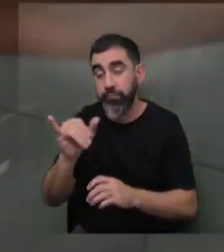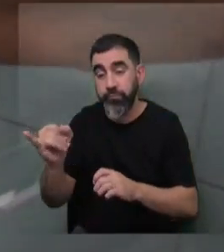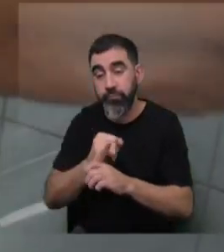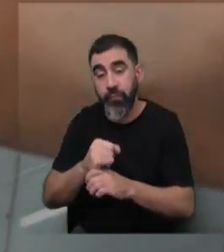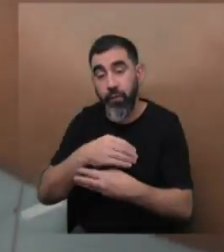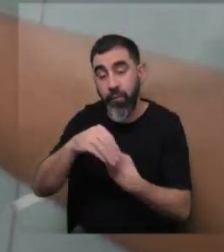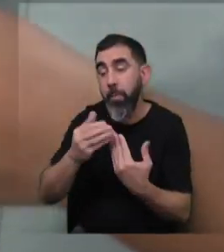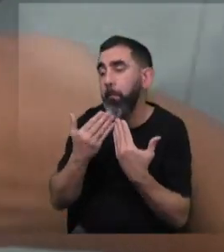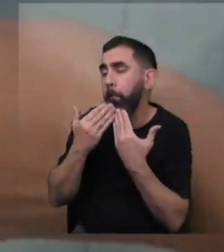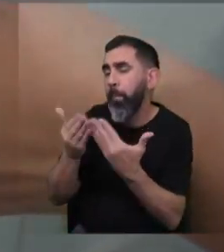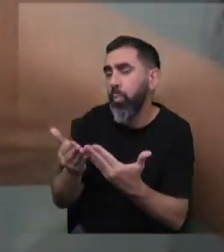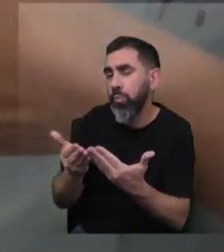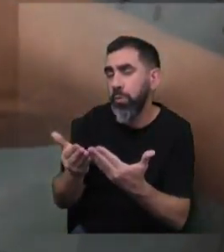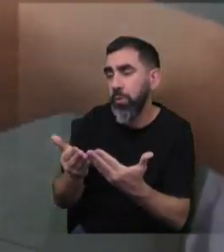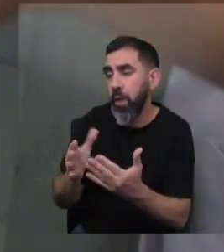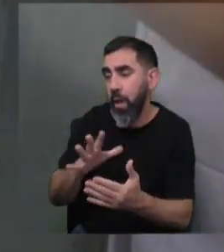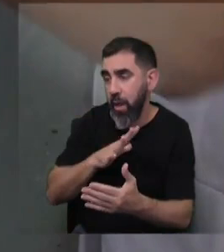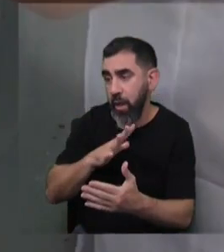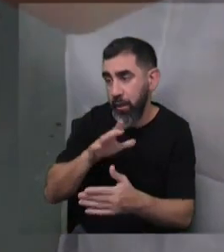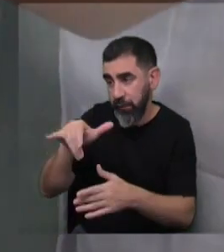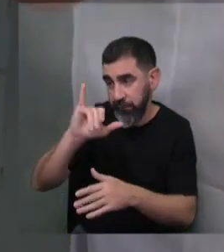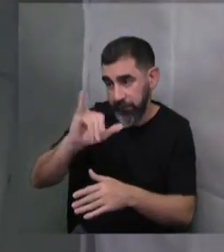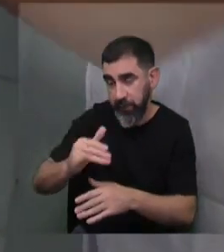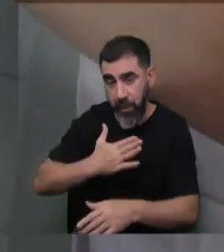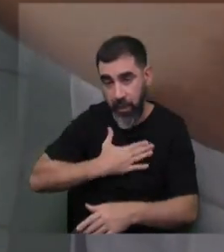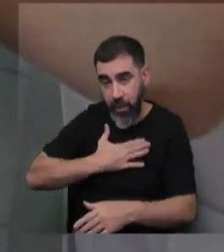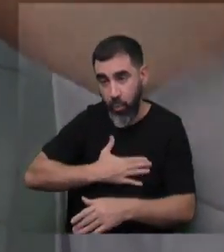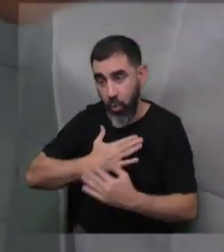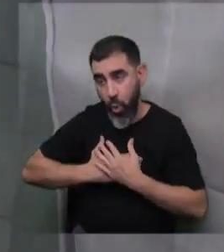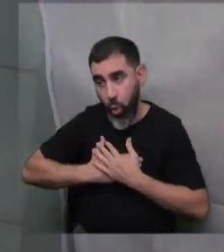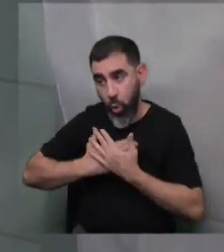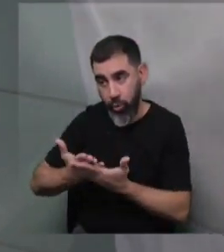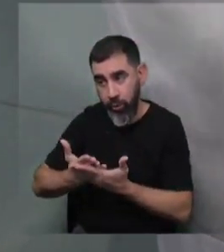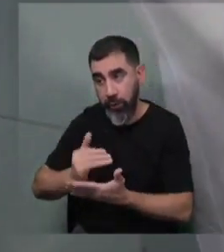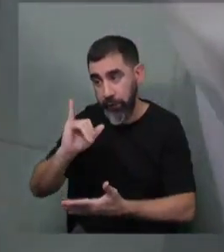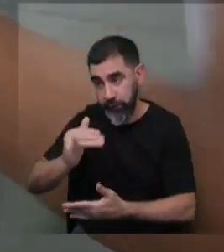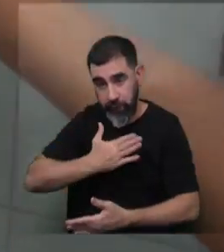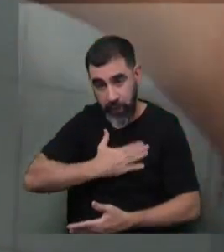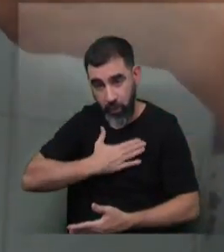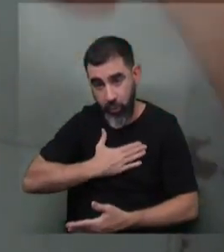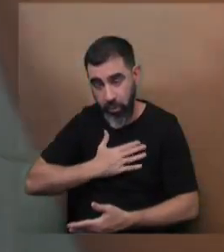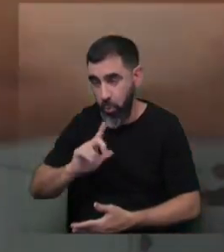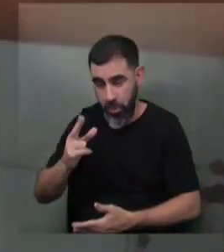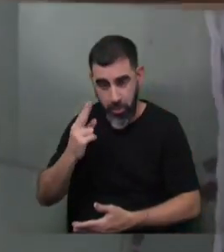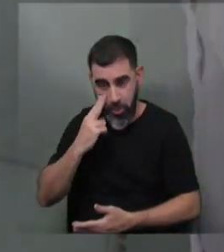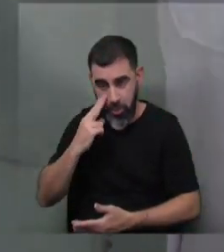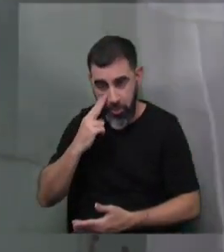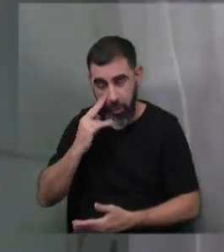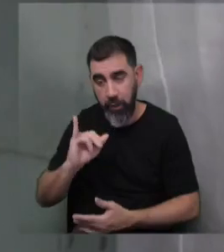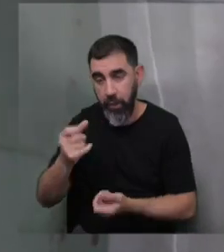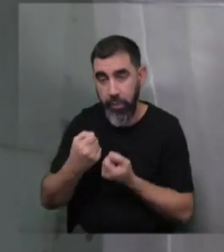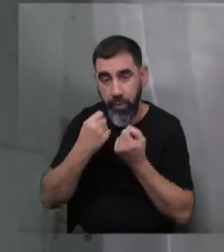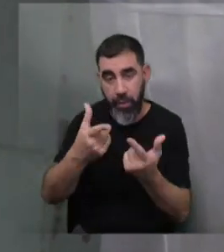preguntan al personal que está en ese momento sistema del parto si están de acuerdo con la donación. Si ellos están de acuerdo y no hay ningún inconveniente, le entregan toda